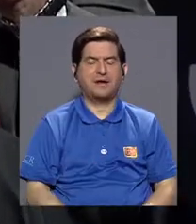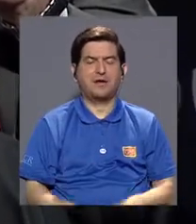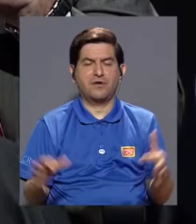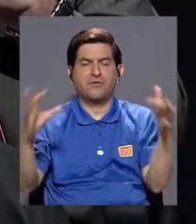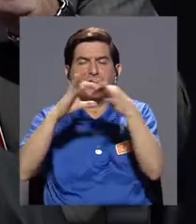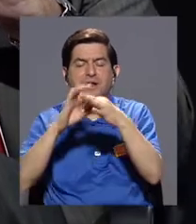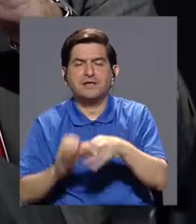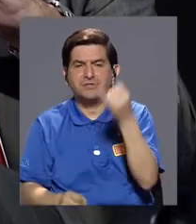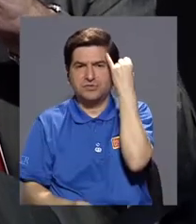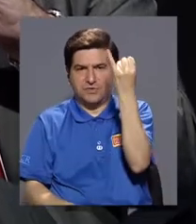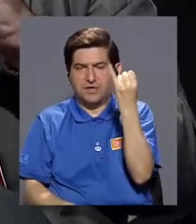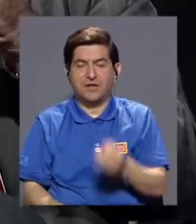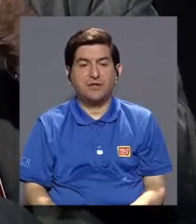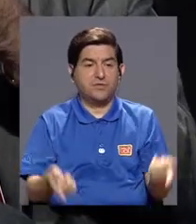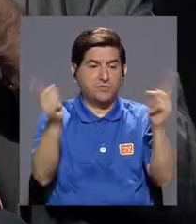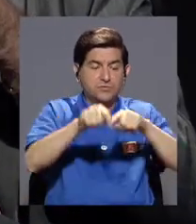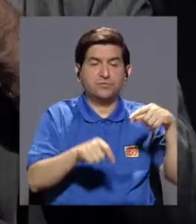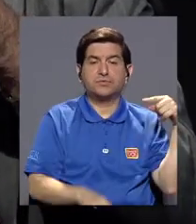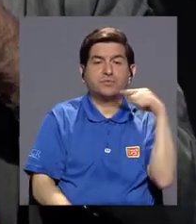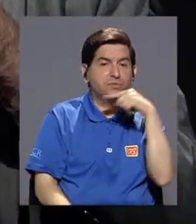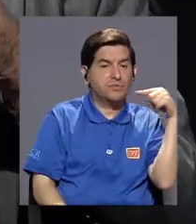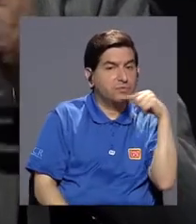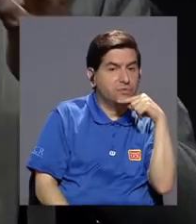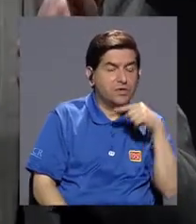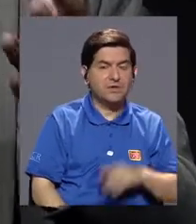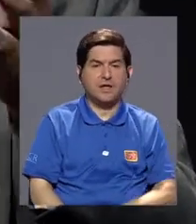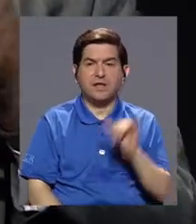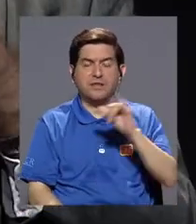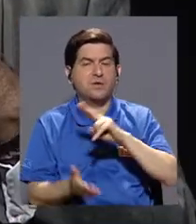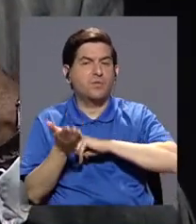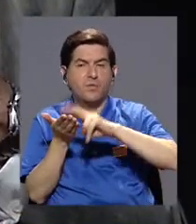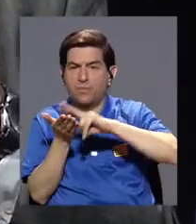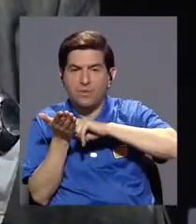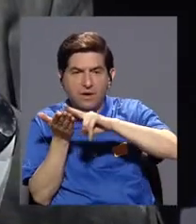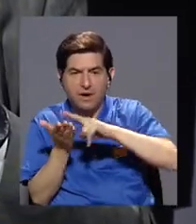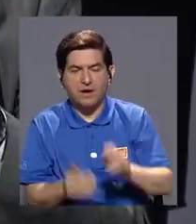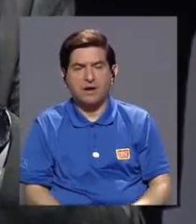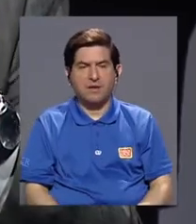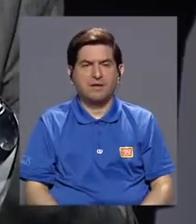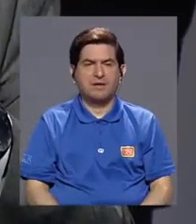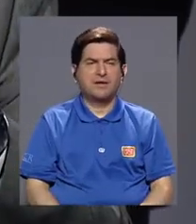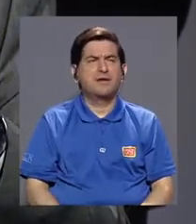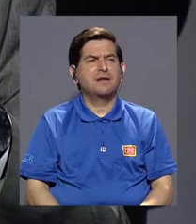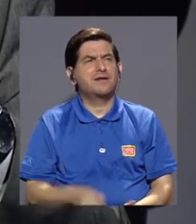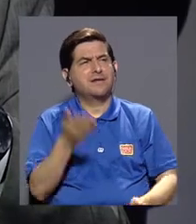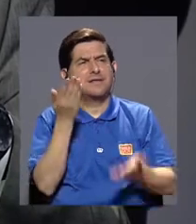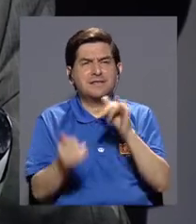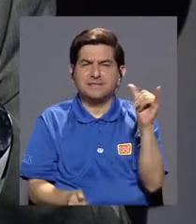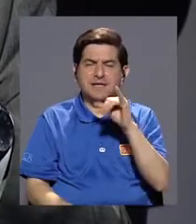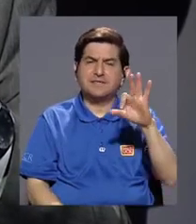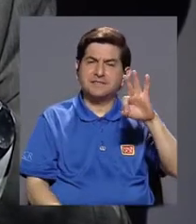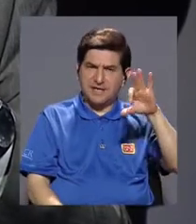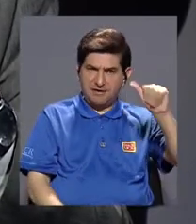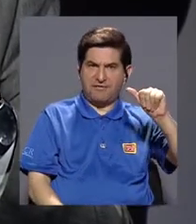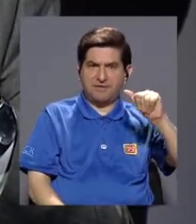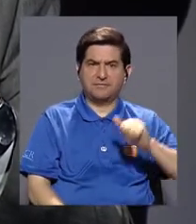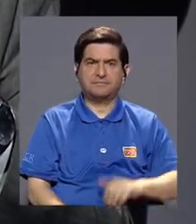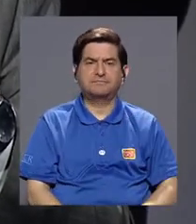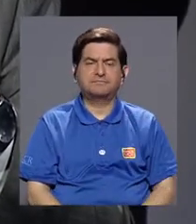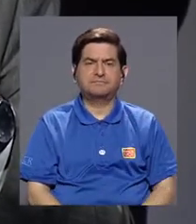esos idearios. Ocurrió con el PUS, ocurrió con Liberación, ocurrió un poco también con el Frente